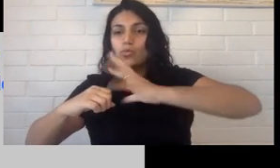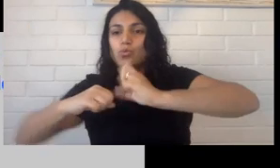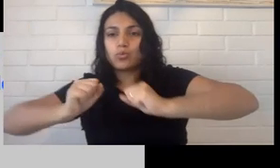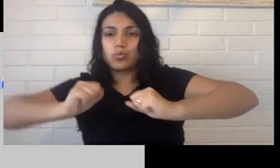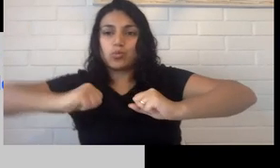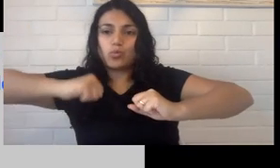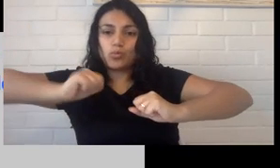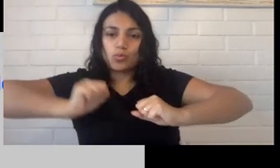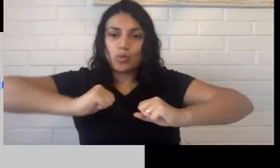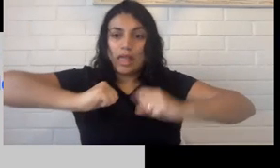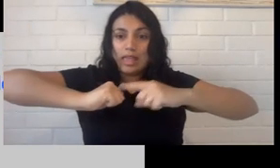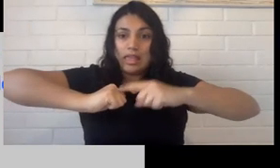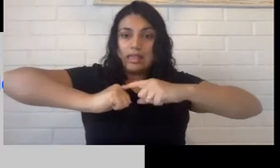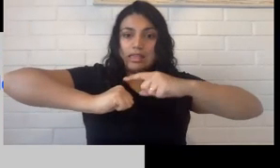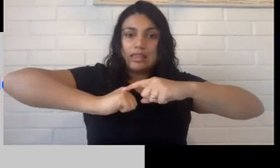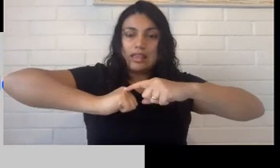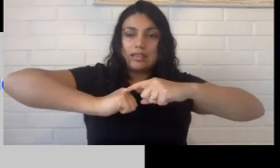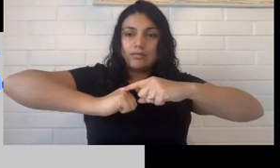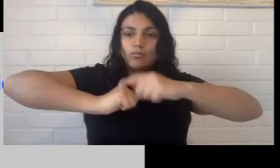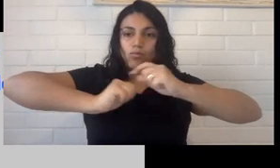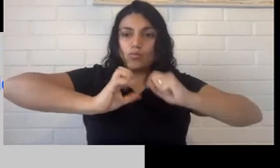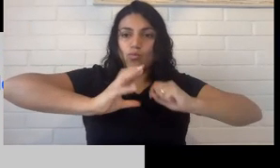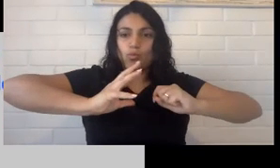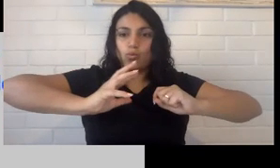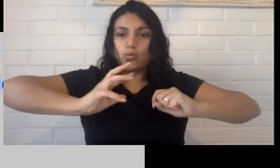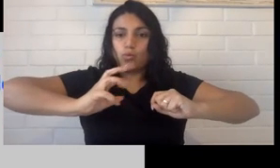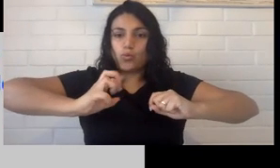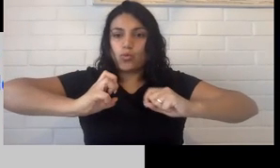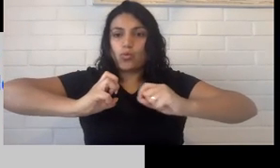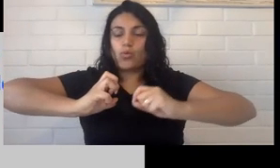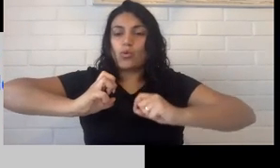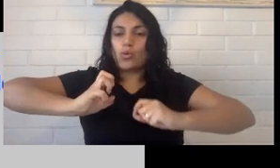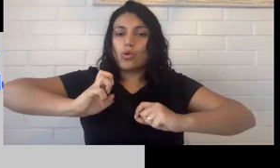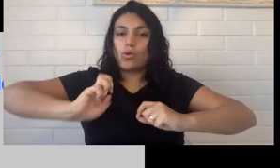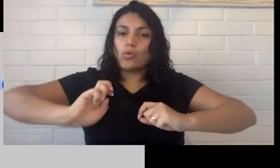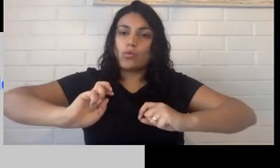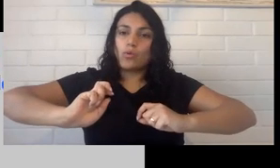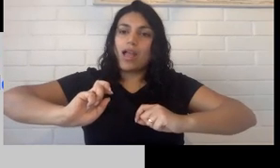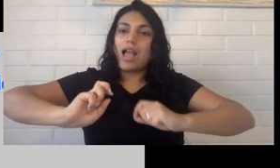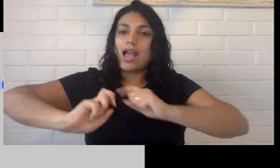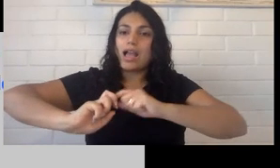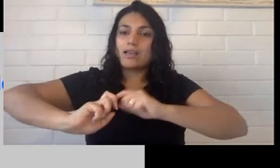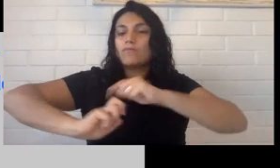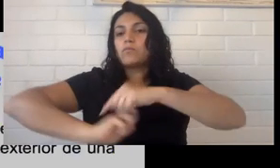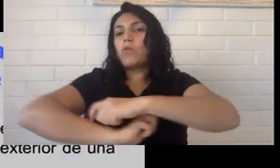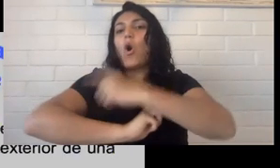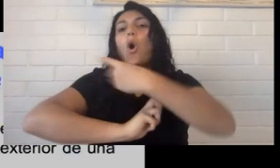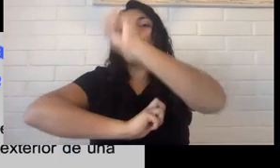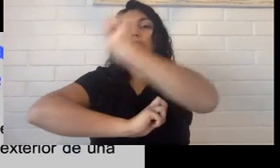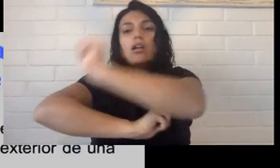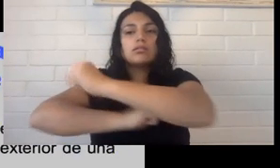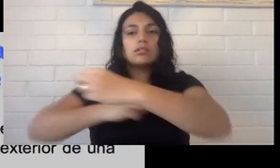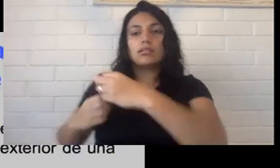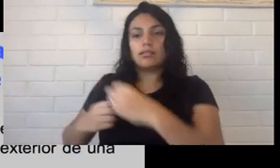neuronal, una neurona postsináptica a la vez genera una señal que puede actuar sobre una tercera neurona.